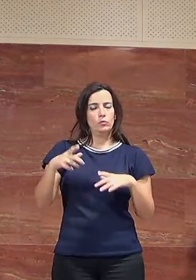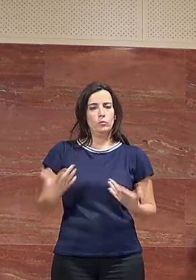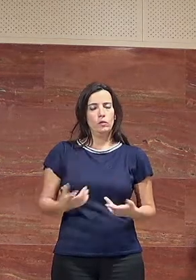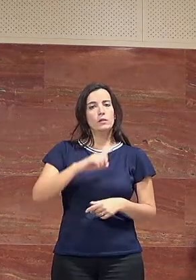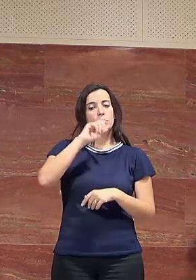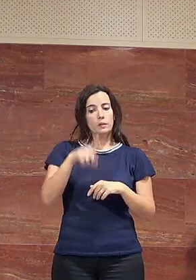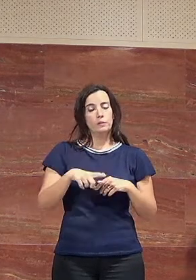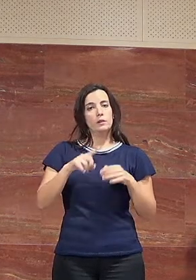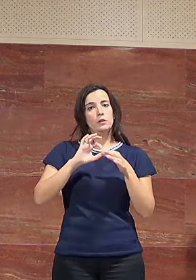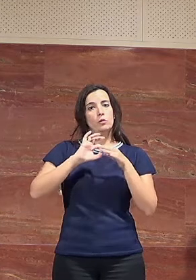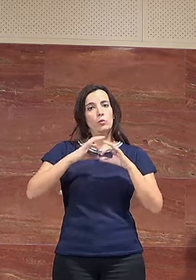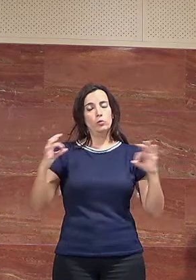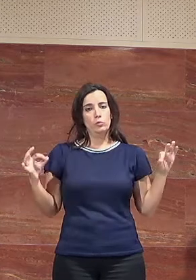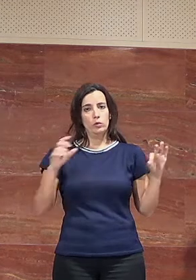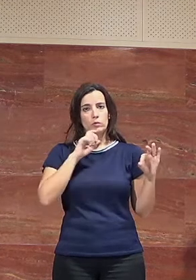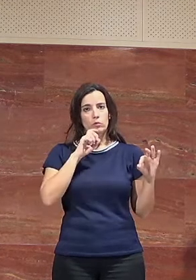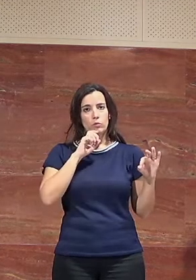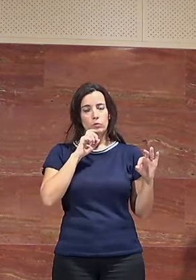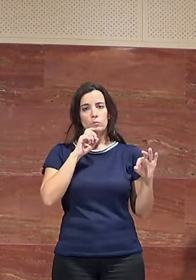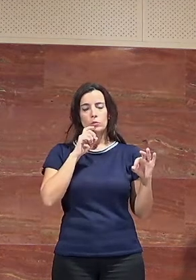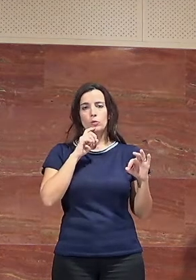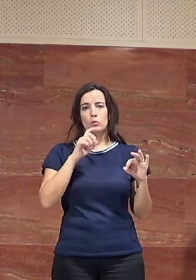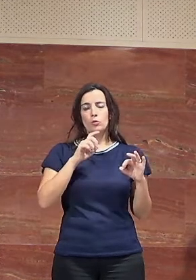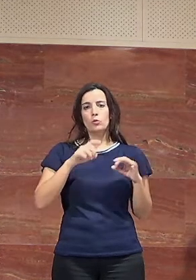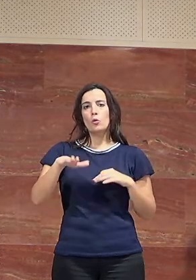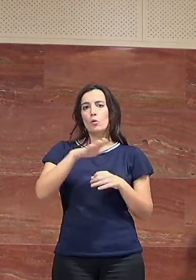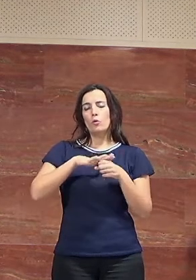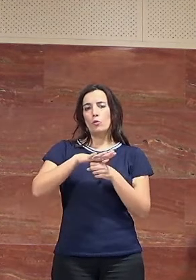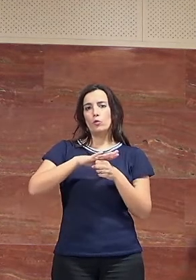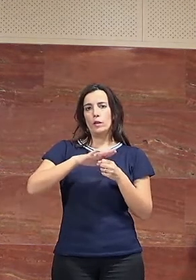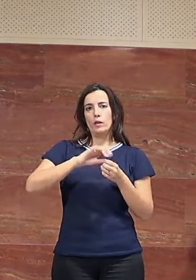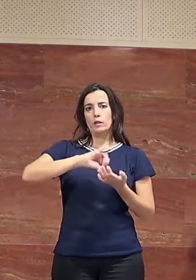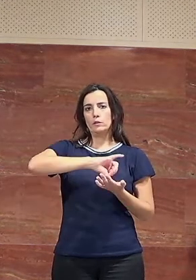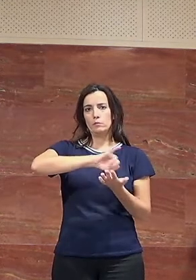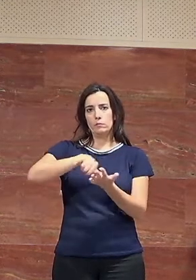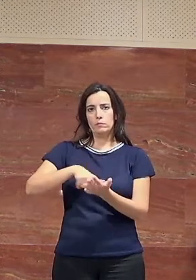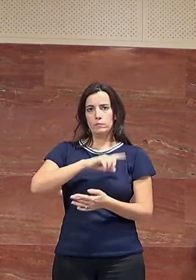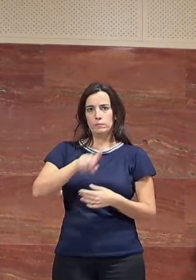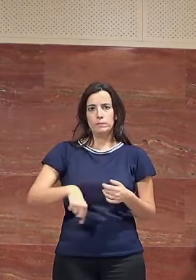con los distritos limítrofes, como decíamos antes.